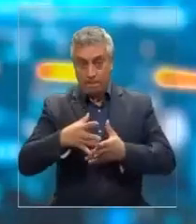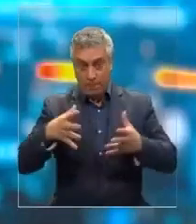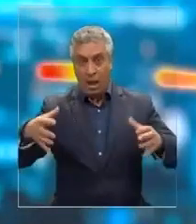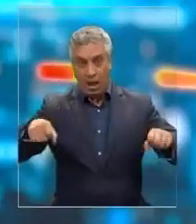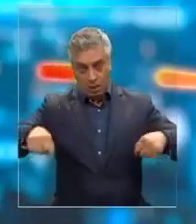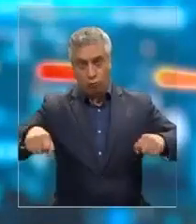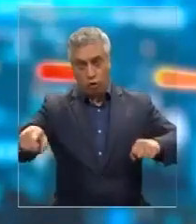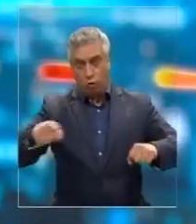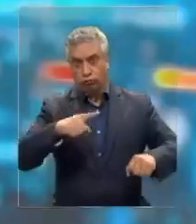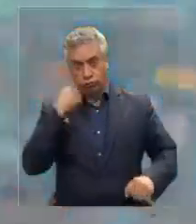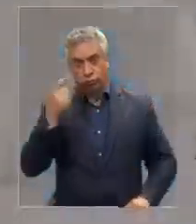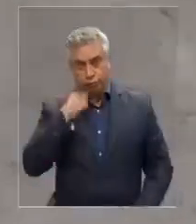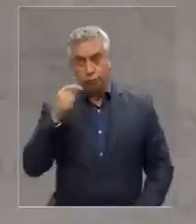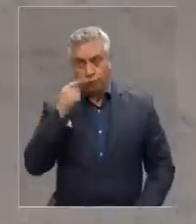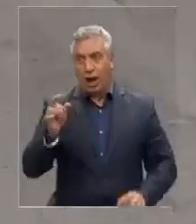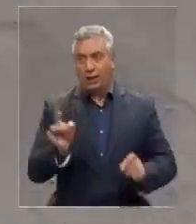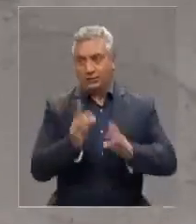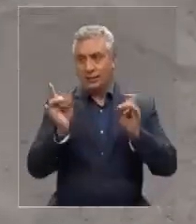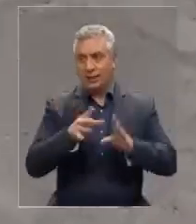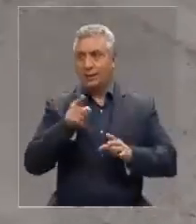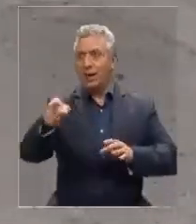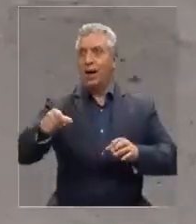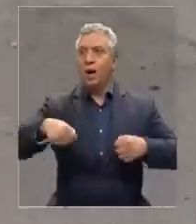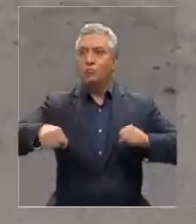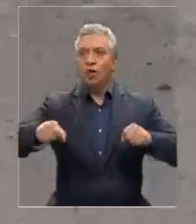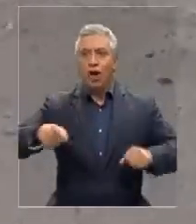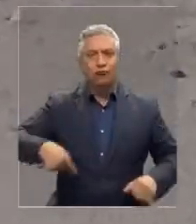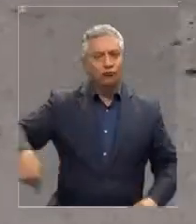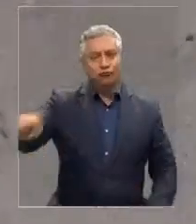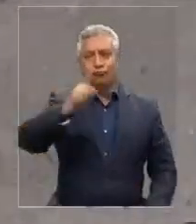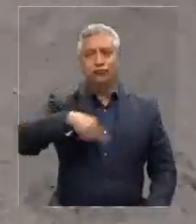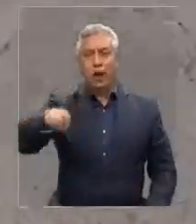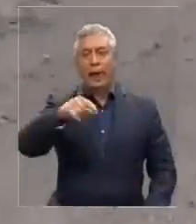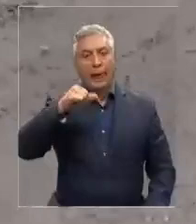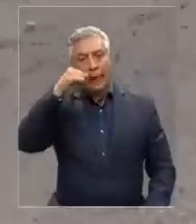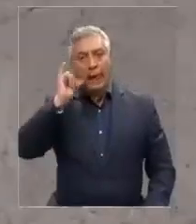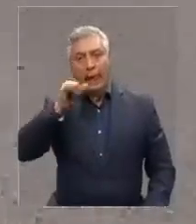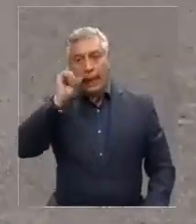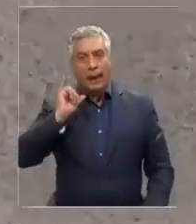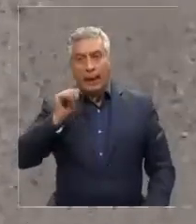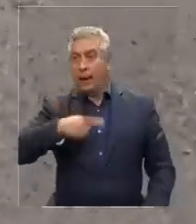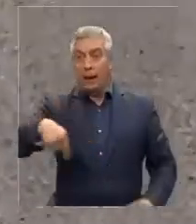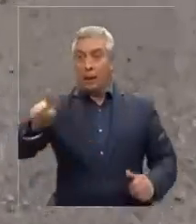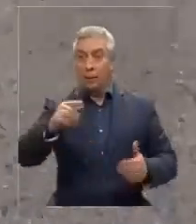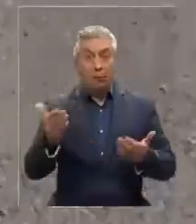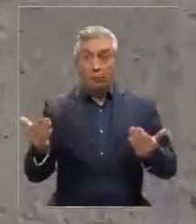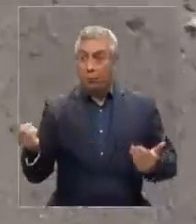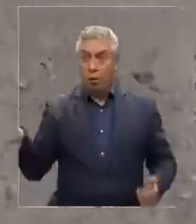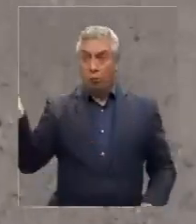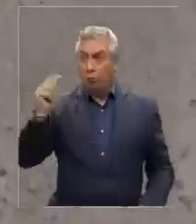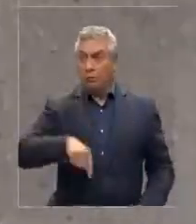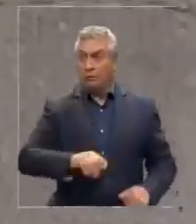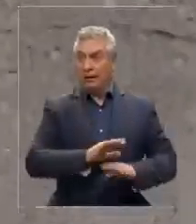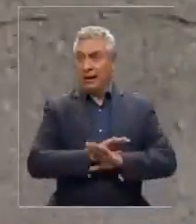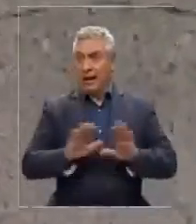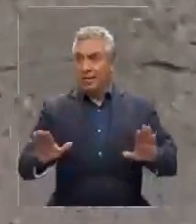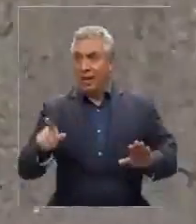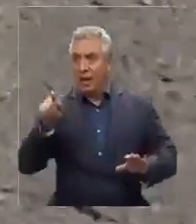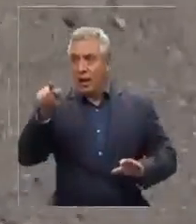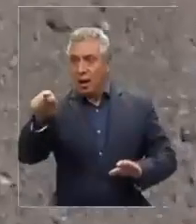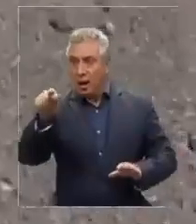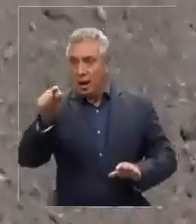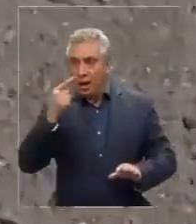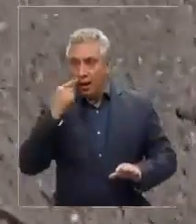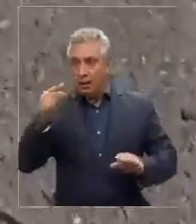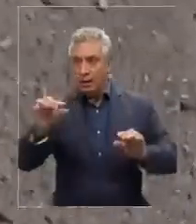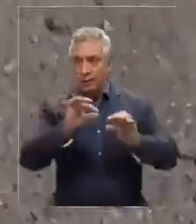en accidente. Tomó su moto para recorrer las dunas de Iquique y nunca volvió. Pasó por ahí, se cortó con este